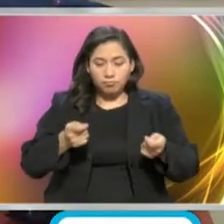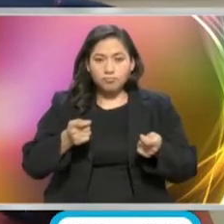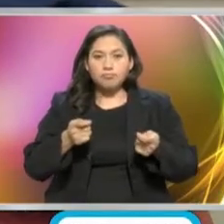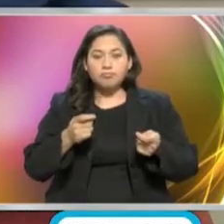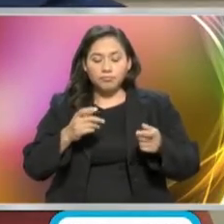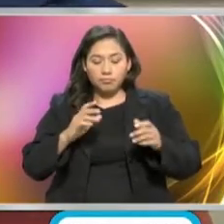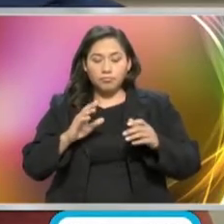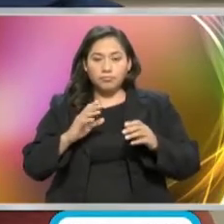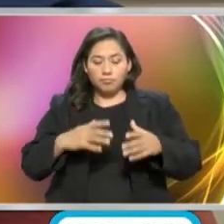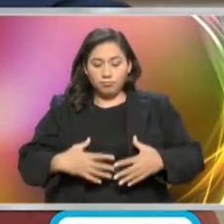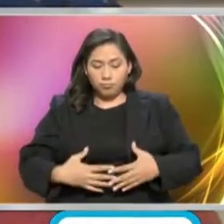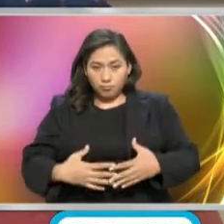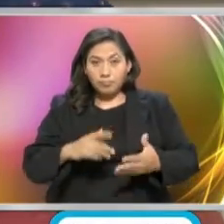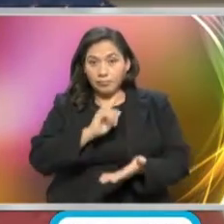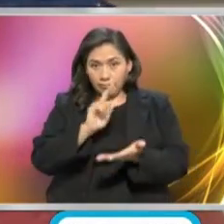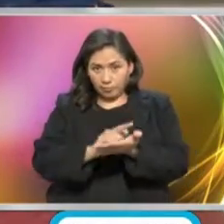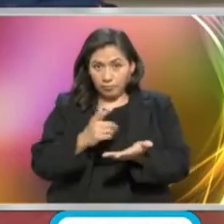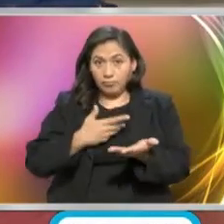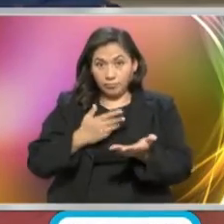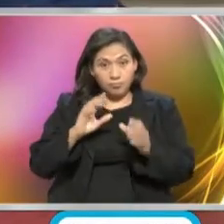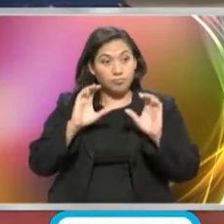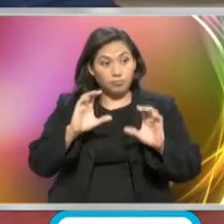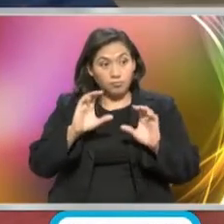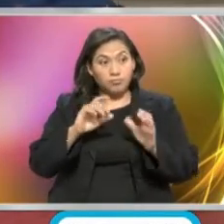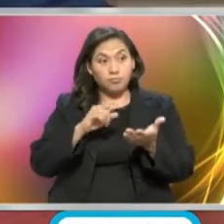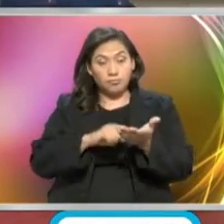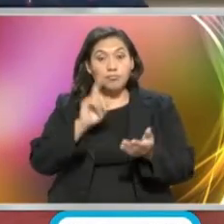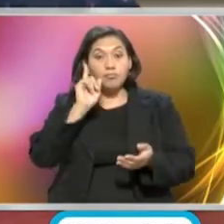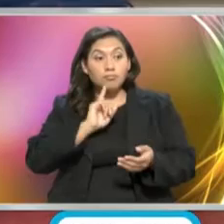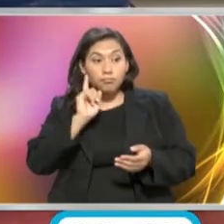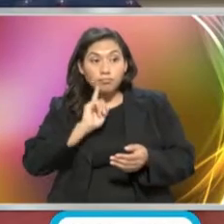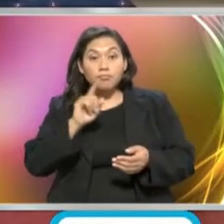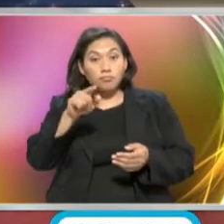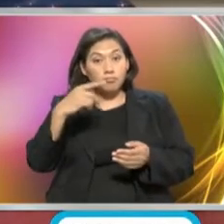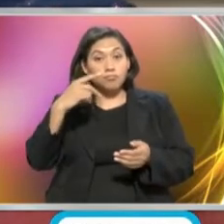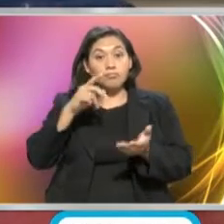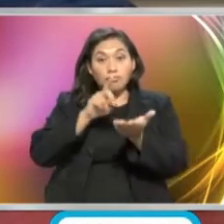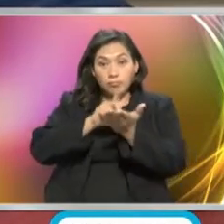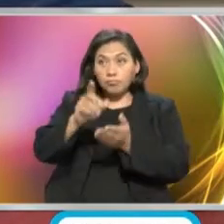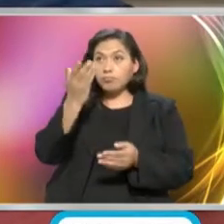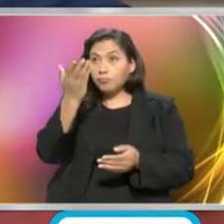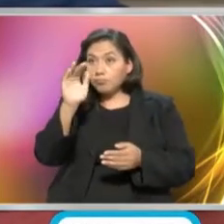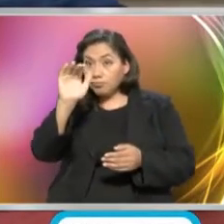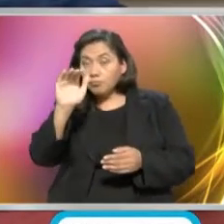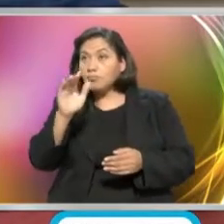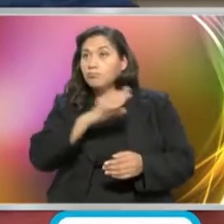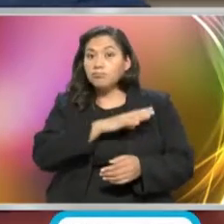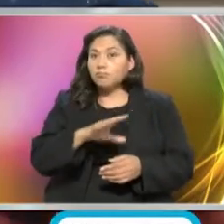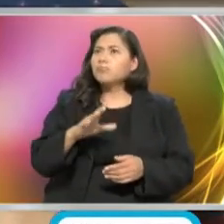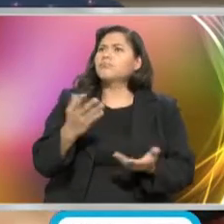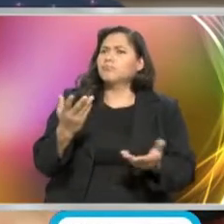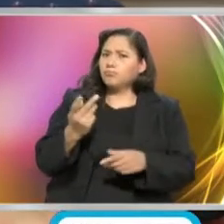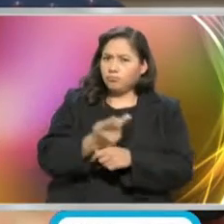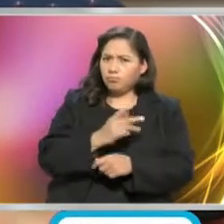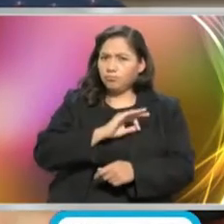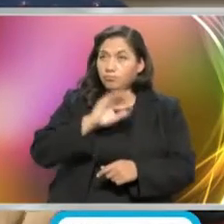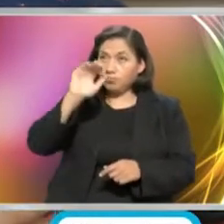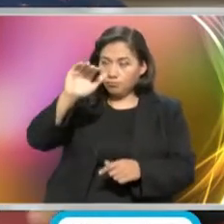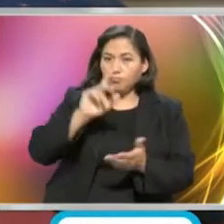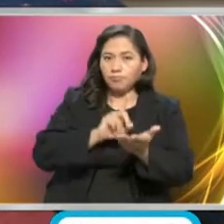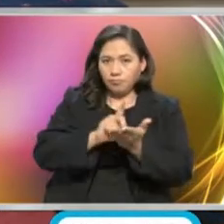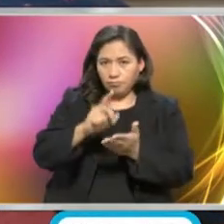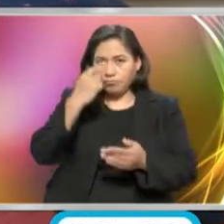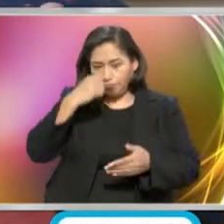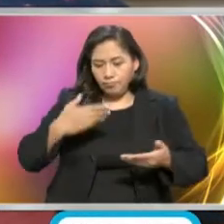que son además, incluso están por ley, entonces aguas también, Sí, mujeres, sin chicas, duda. es su derecho pedirlo, si alguien se los niega, díganle que Exacto. qué onda, porque sí lo